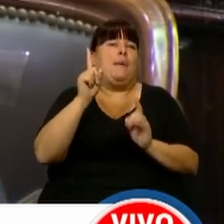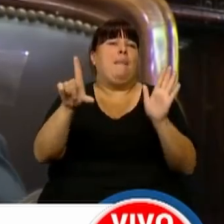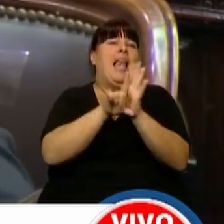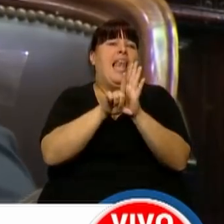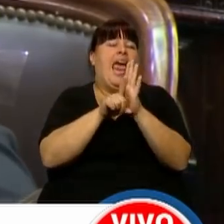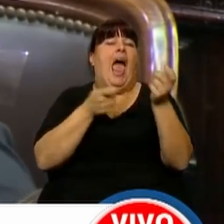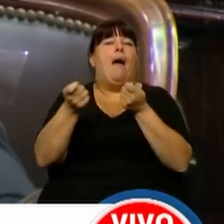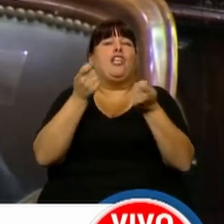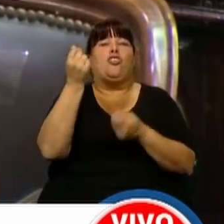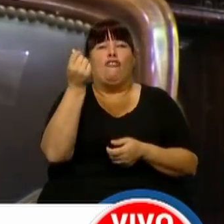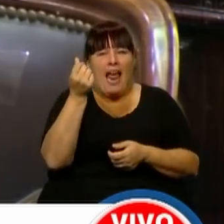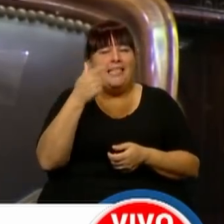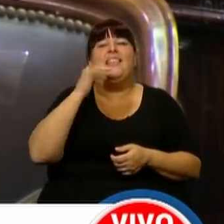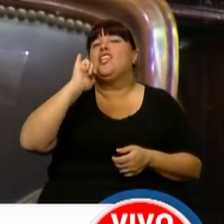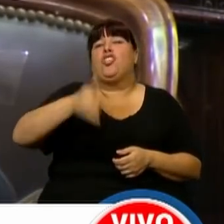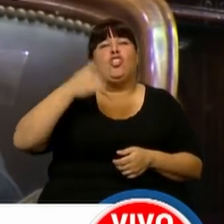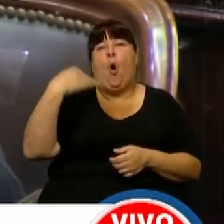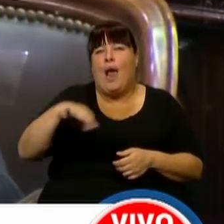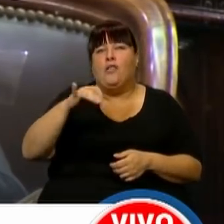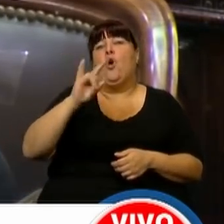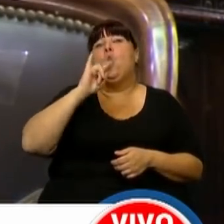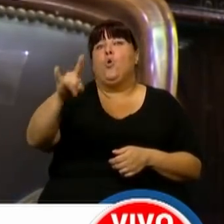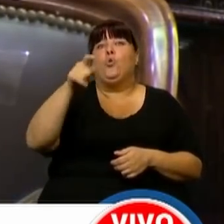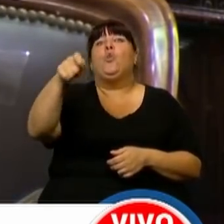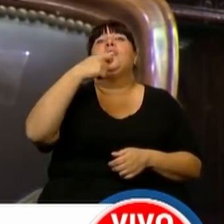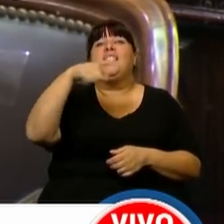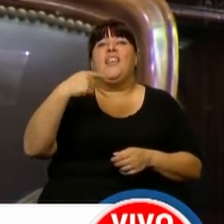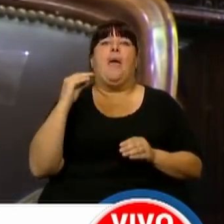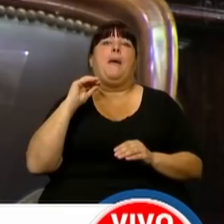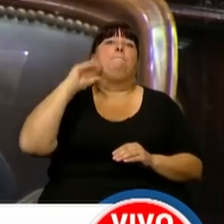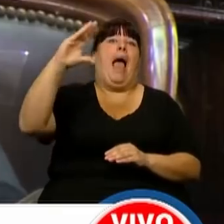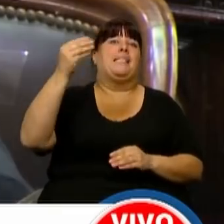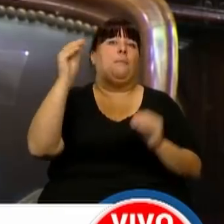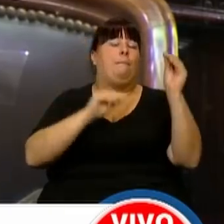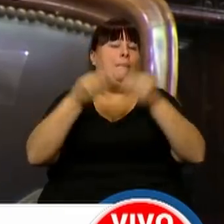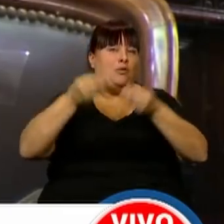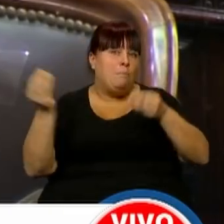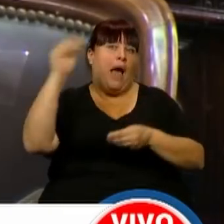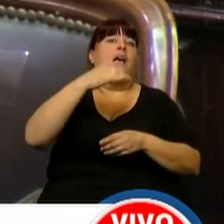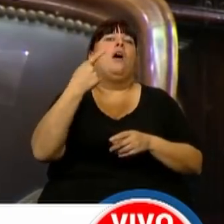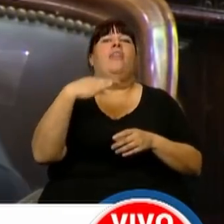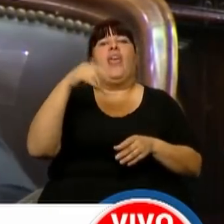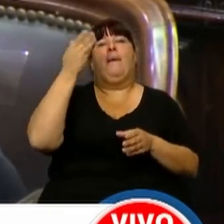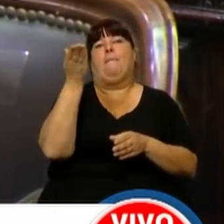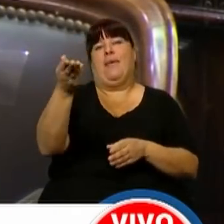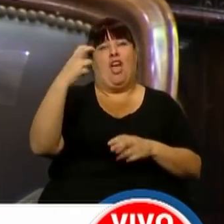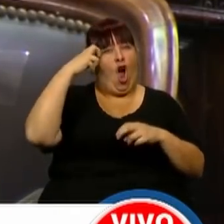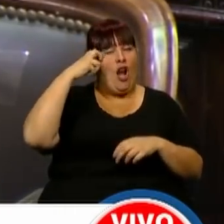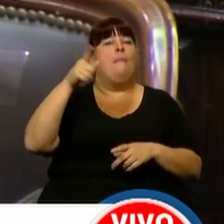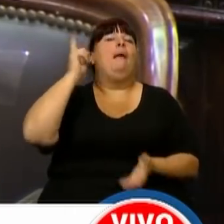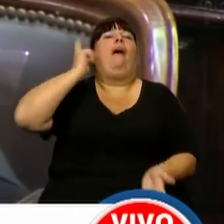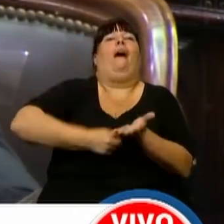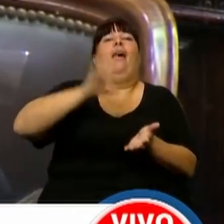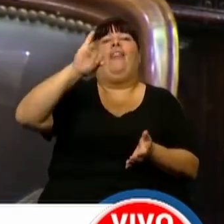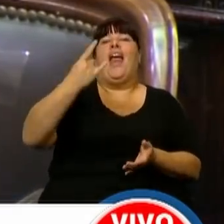ley de administración financiera obliga a que ustedes, si tienen que hacer una ampliación presupuestaria, la hagan a través del Congreso. Pero la hacen con un